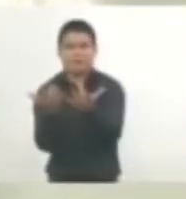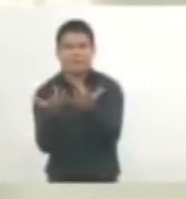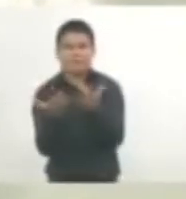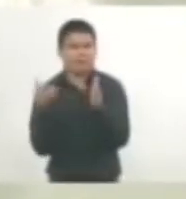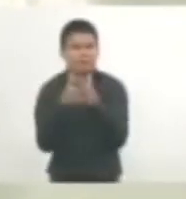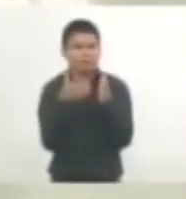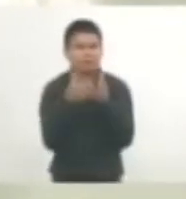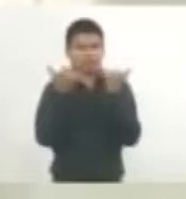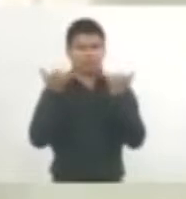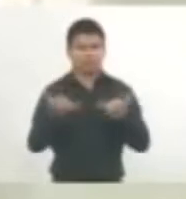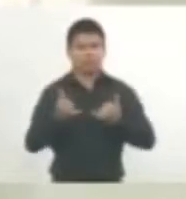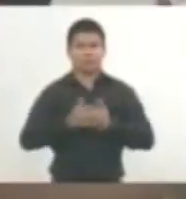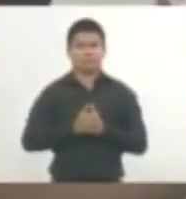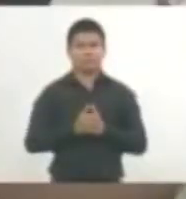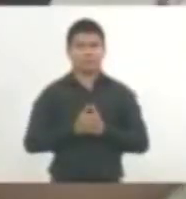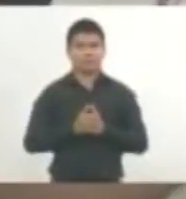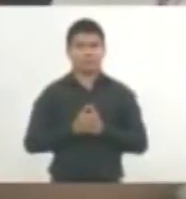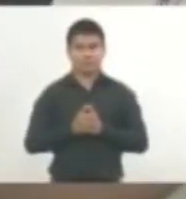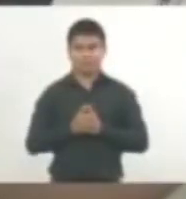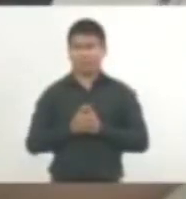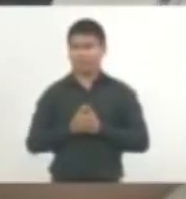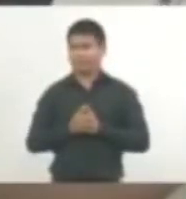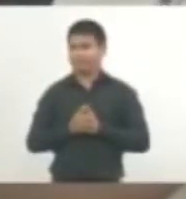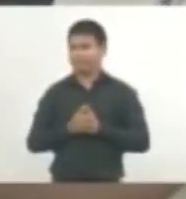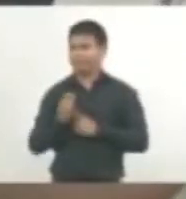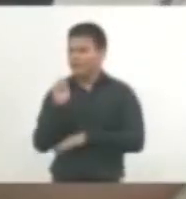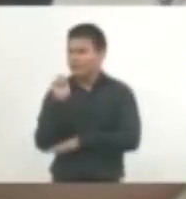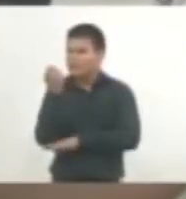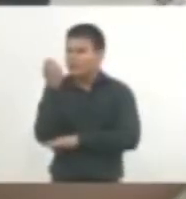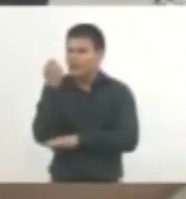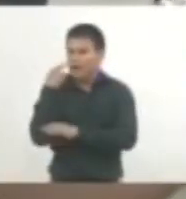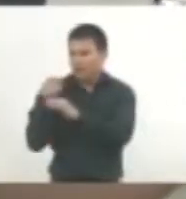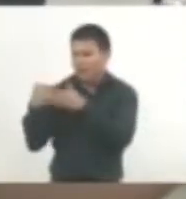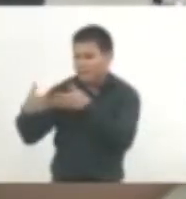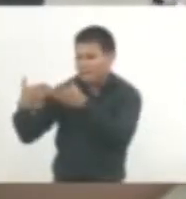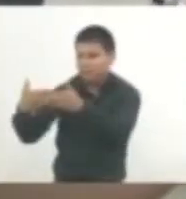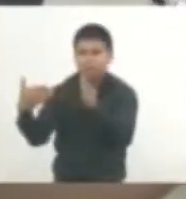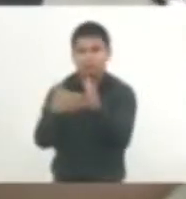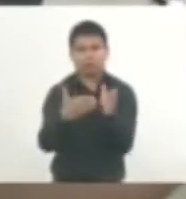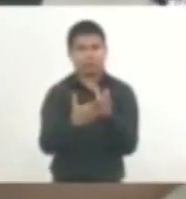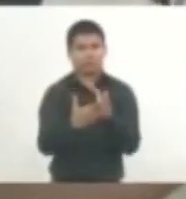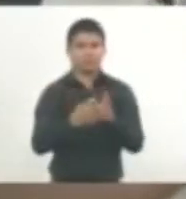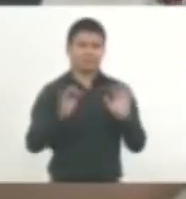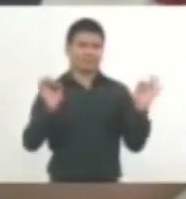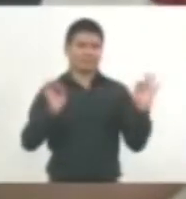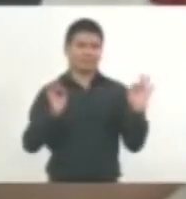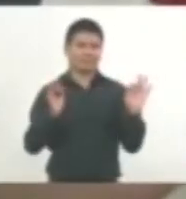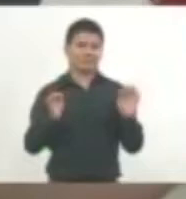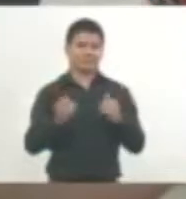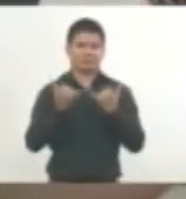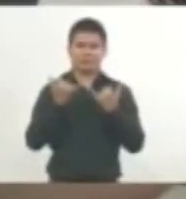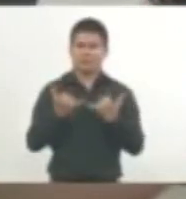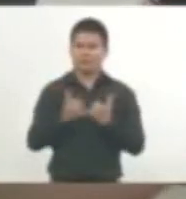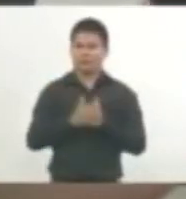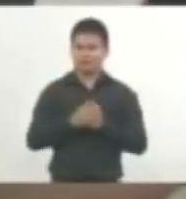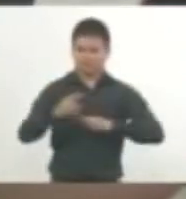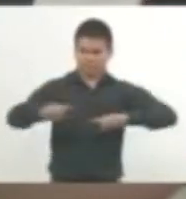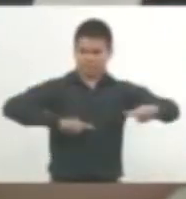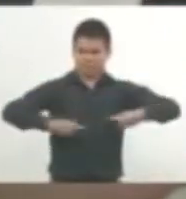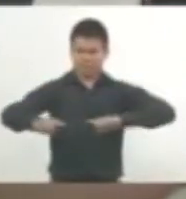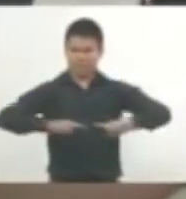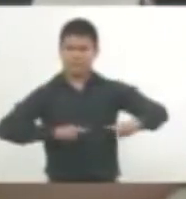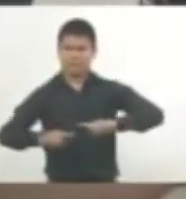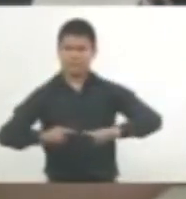fiscales se mueve a través de tutela. Hay una instancia, pues, para controvertir cualquier acto administrativo que desarrolle